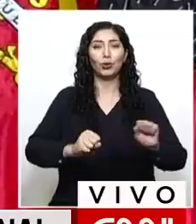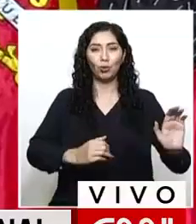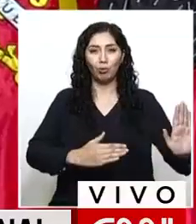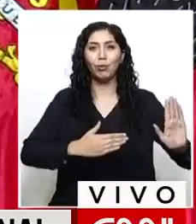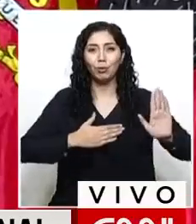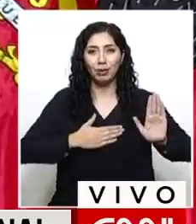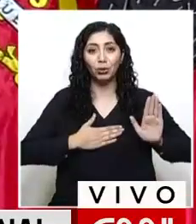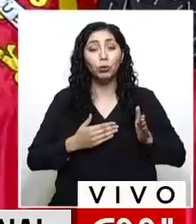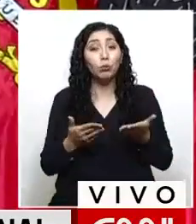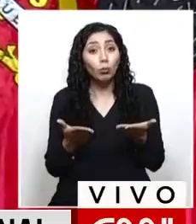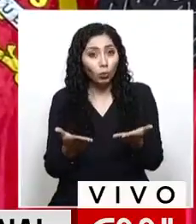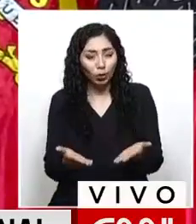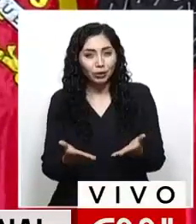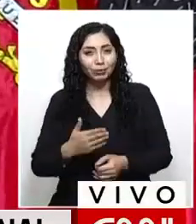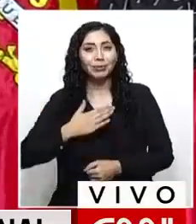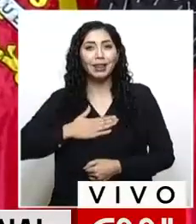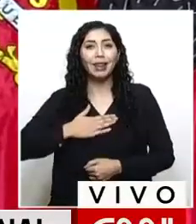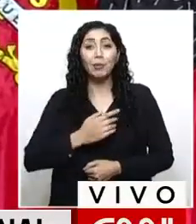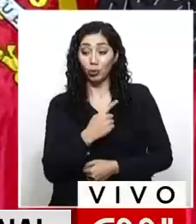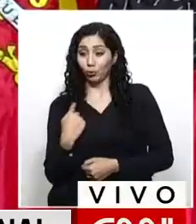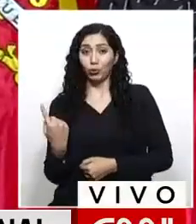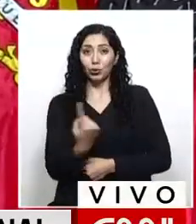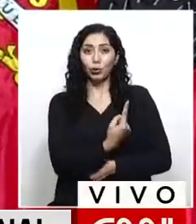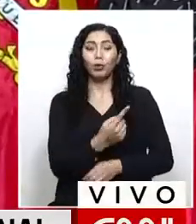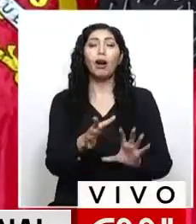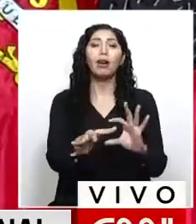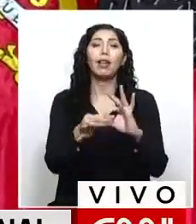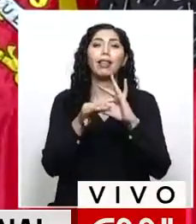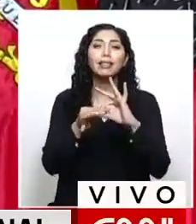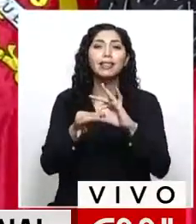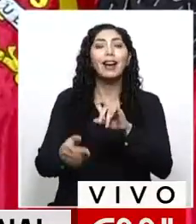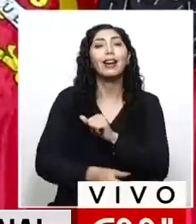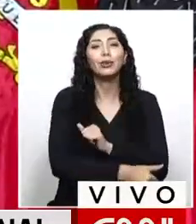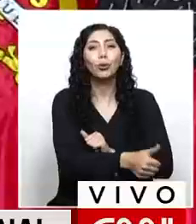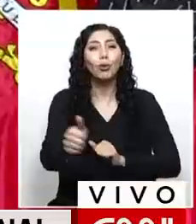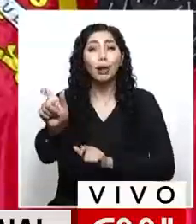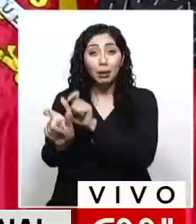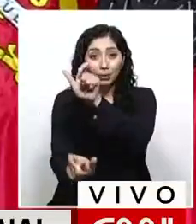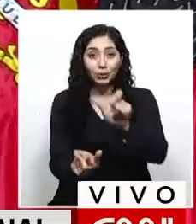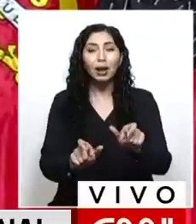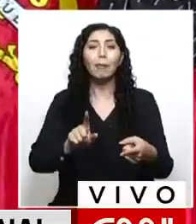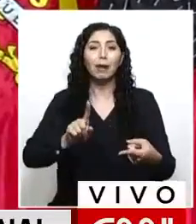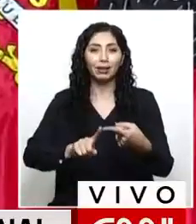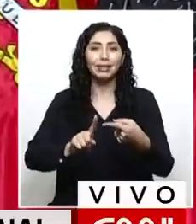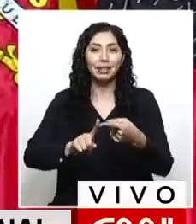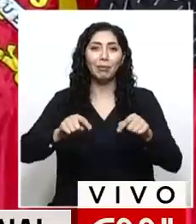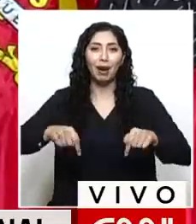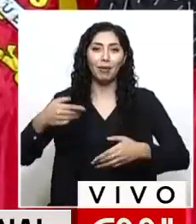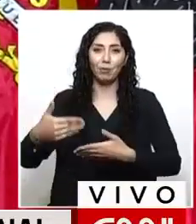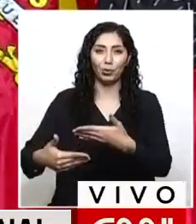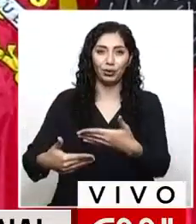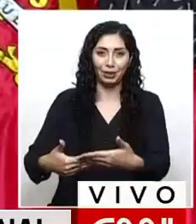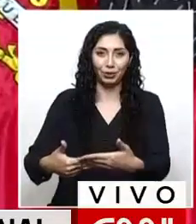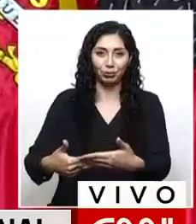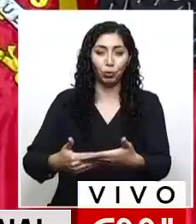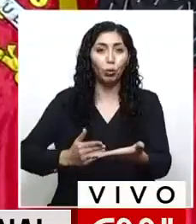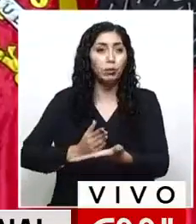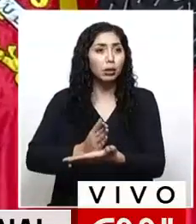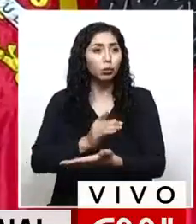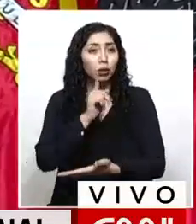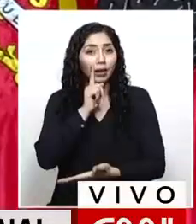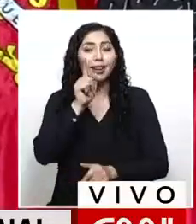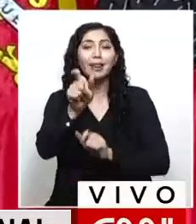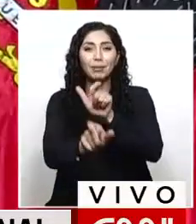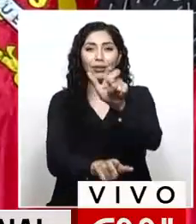mismo, queremos agradecer a todas y todos quienes han participado en este proceso, comenzando por las y los